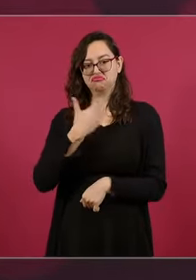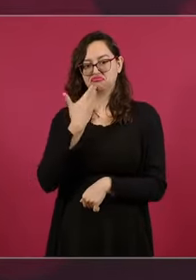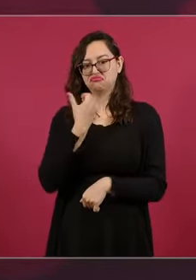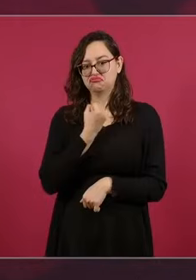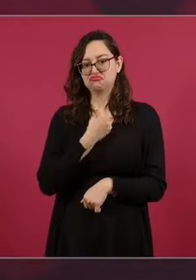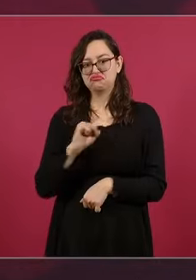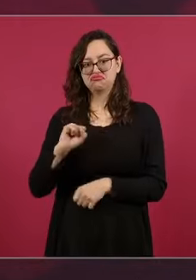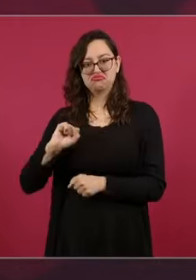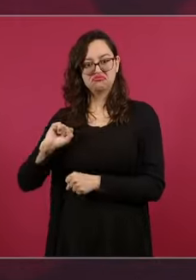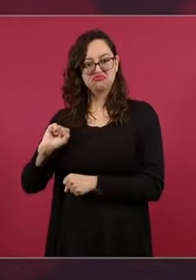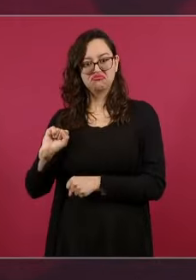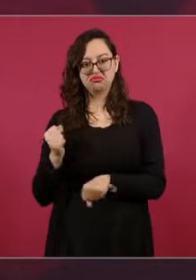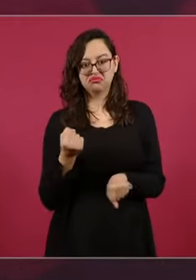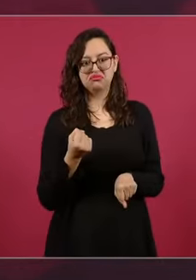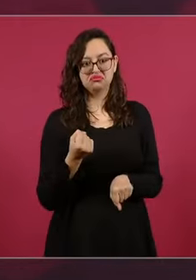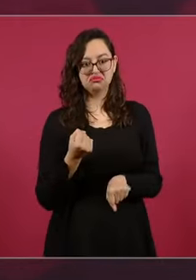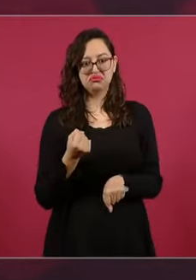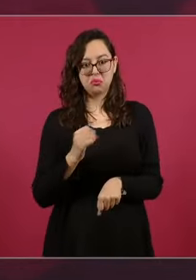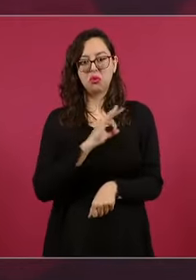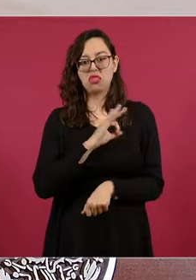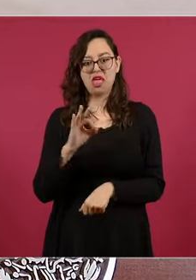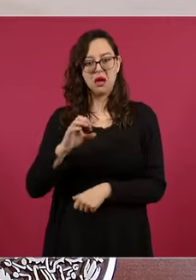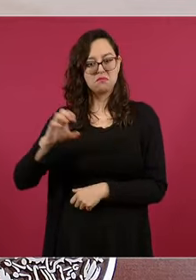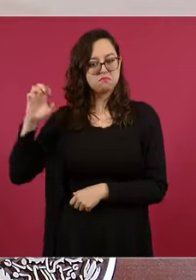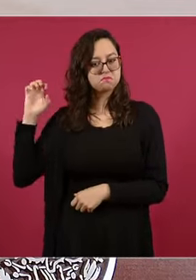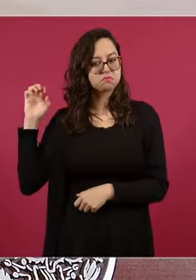tenía yo brazo,